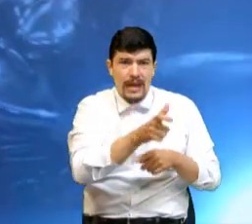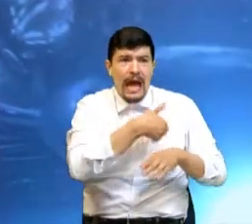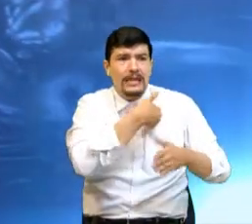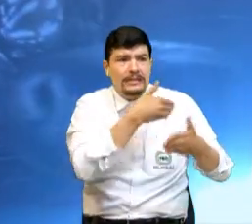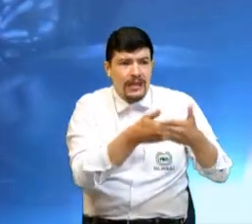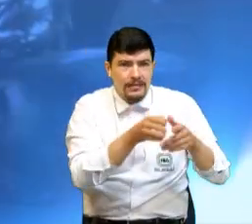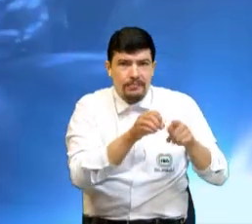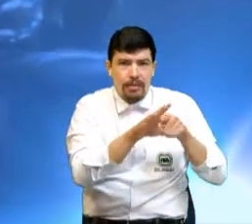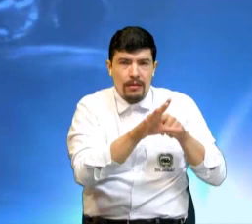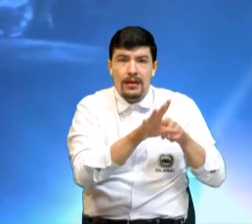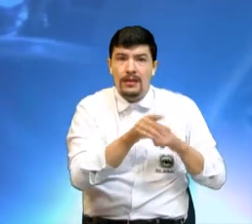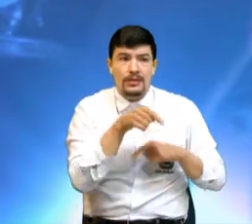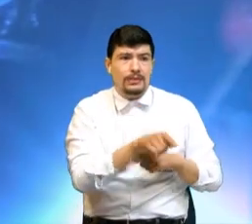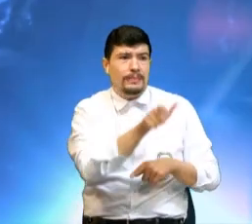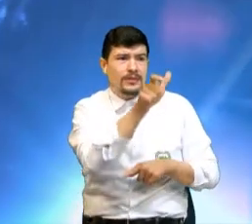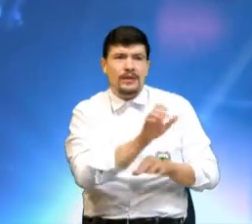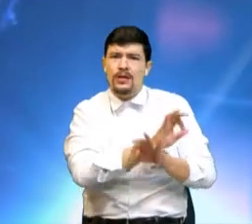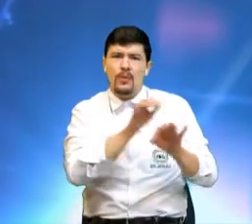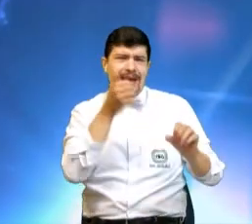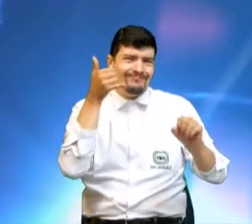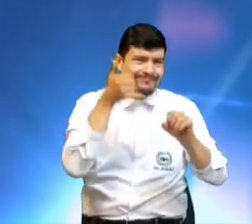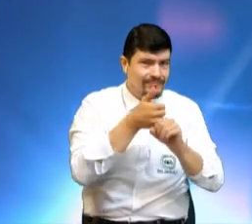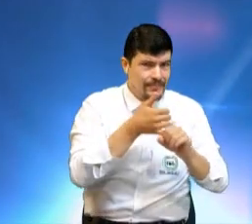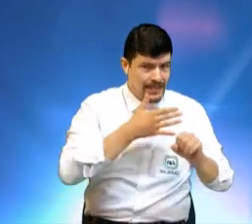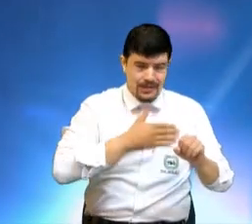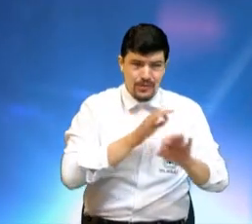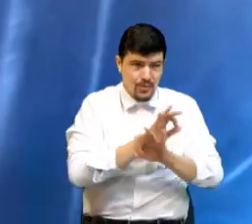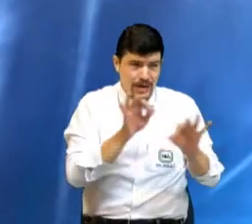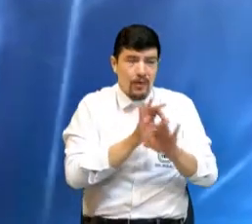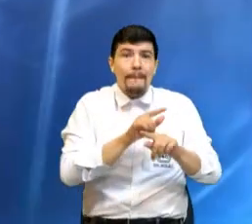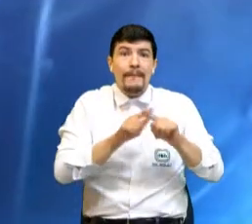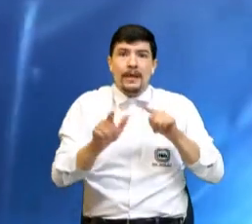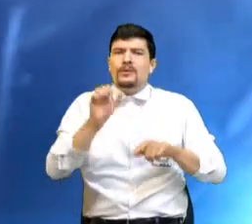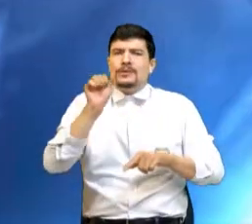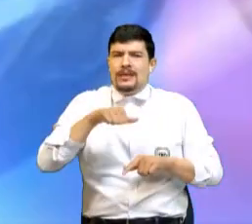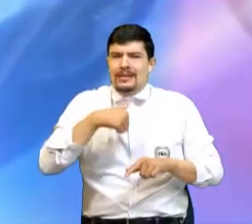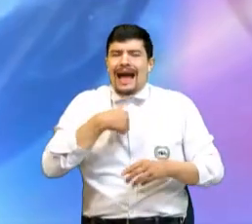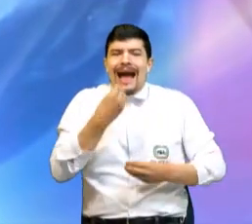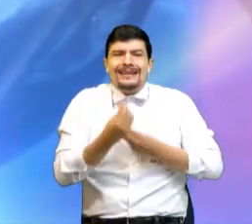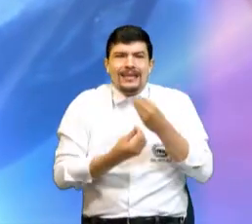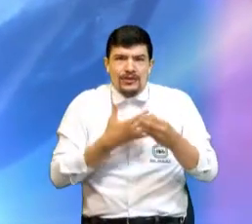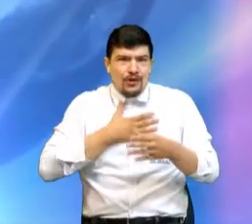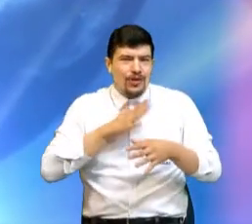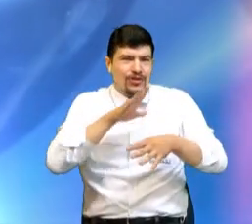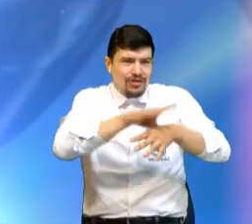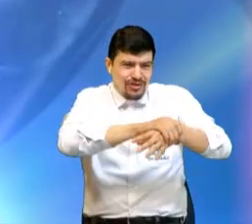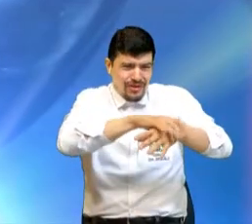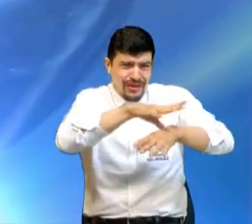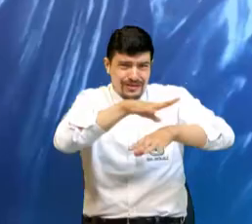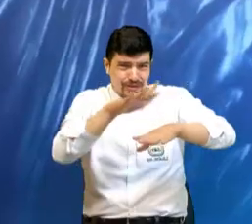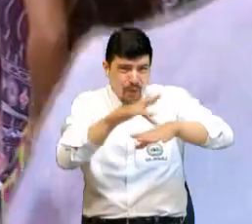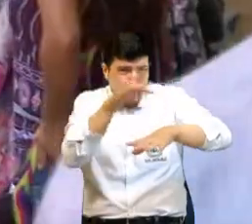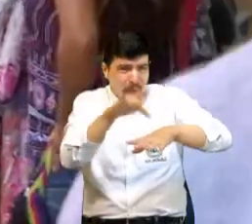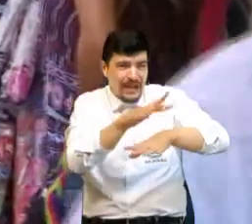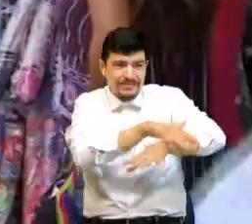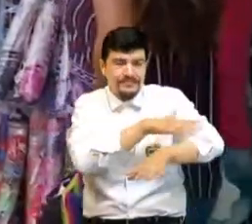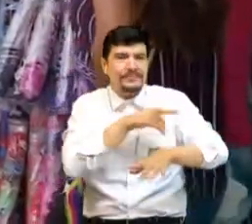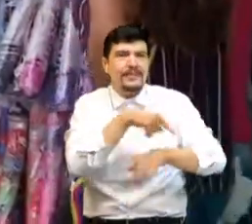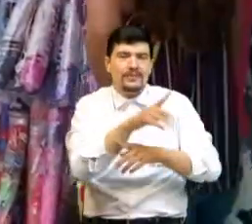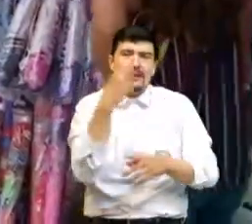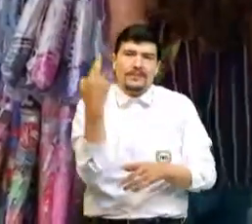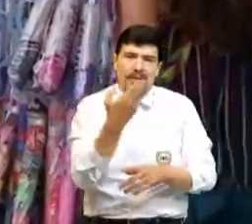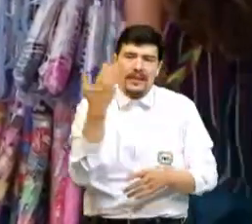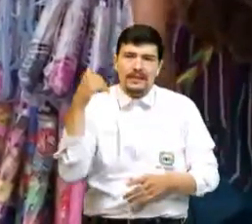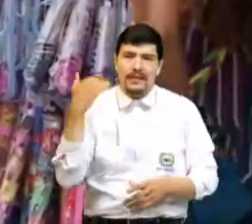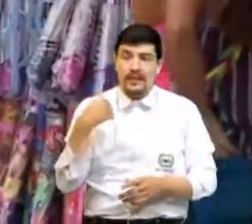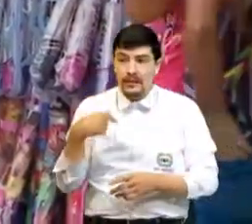Él nunca fue violación ni nada de eso, pero fue varias veces y durante un buen tiempo esa clase de abuso. Según Pablo,